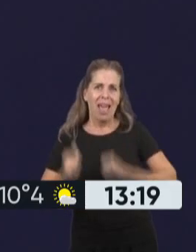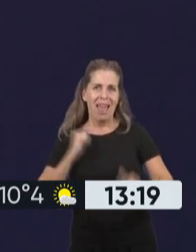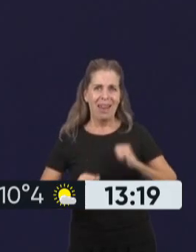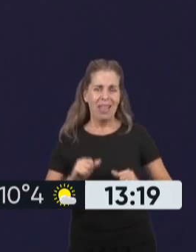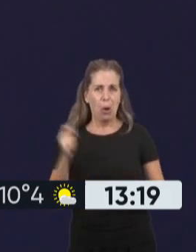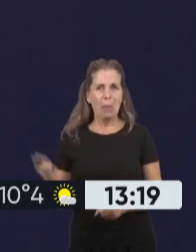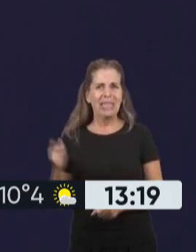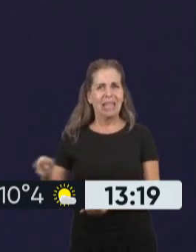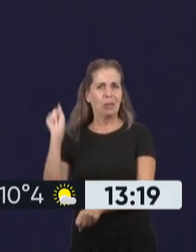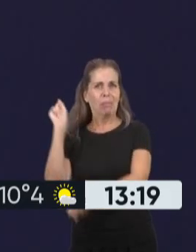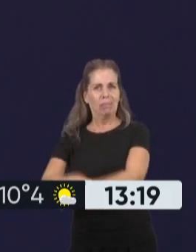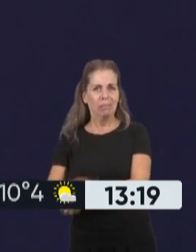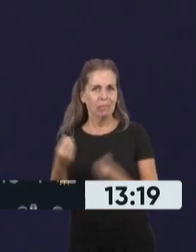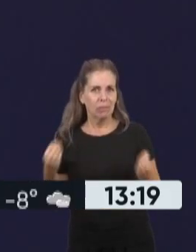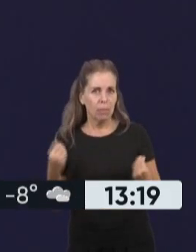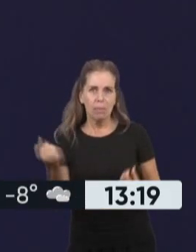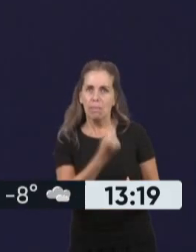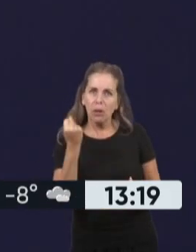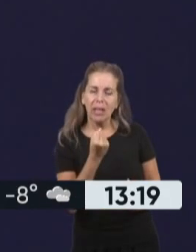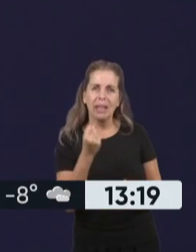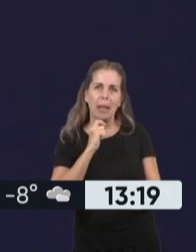además fundamentales para la tarea periodística.